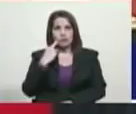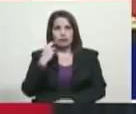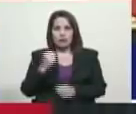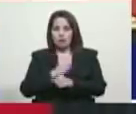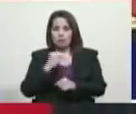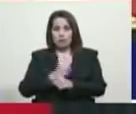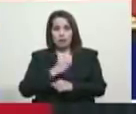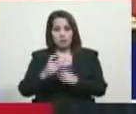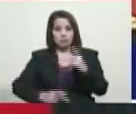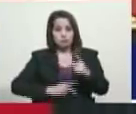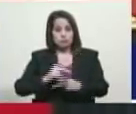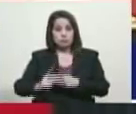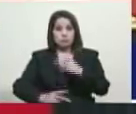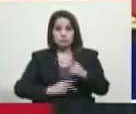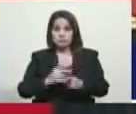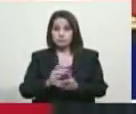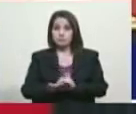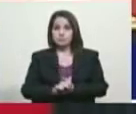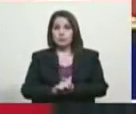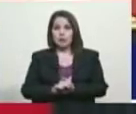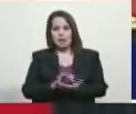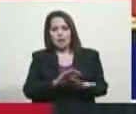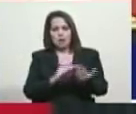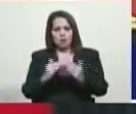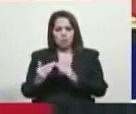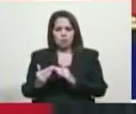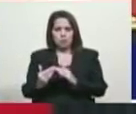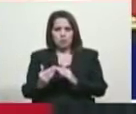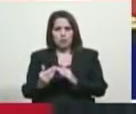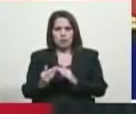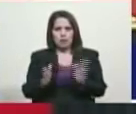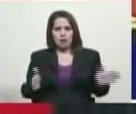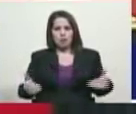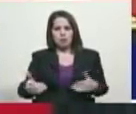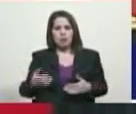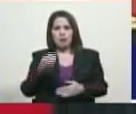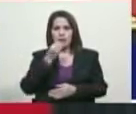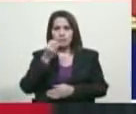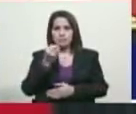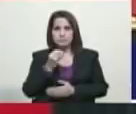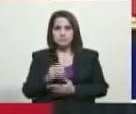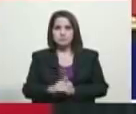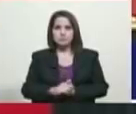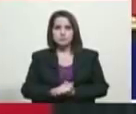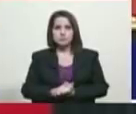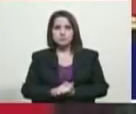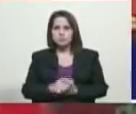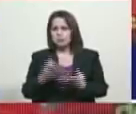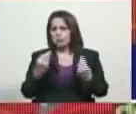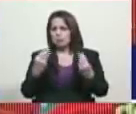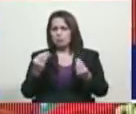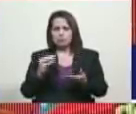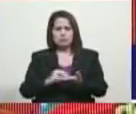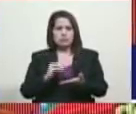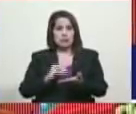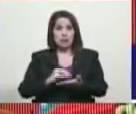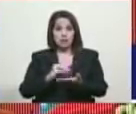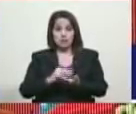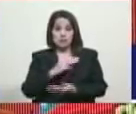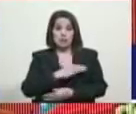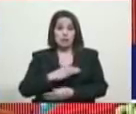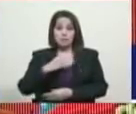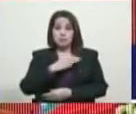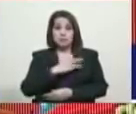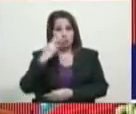productivas, articulados a las comunas, a los CLAP, ¿verdad? En muchos casos, la misión Rivas